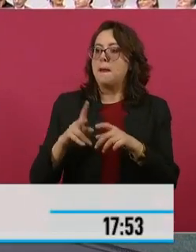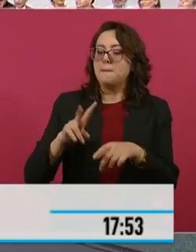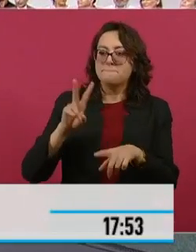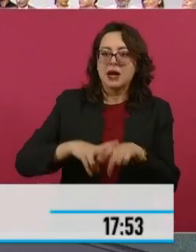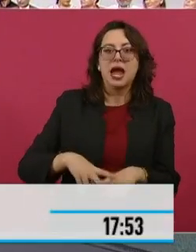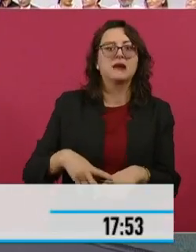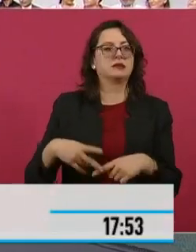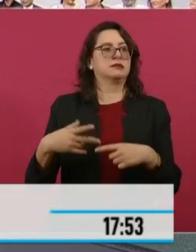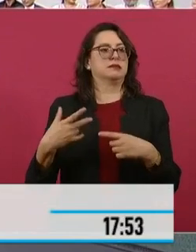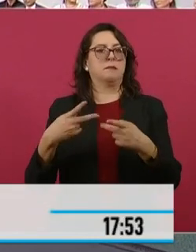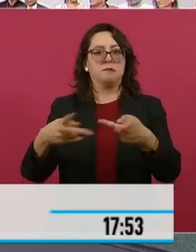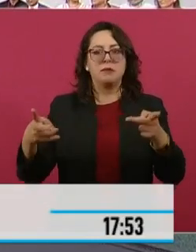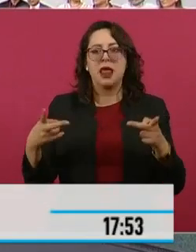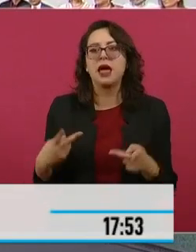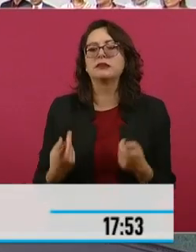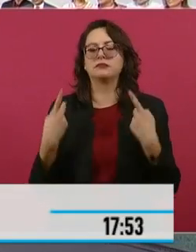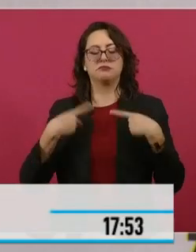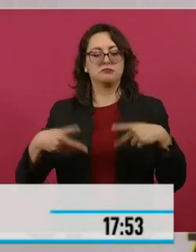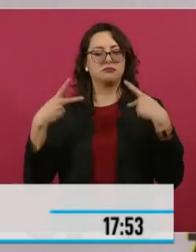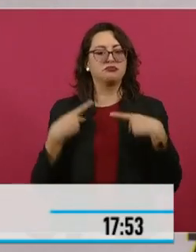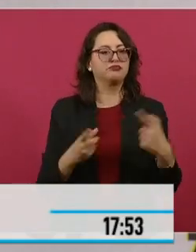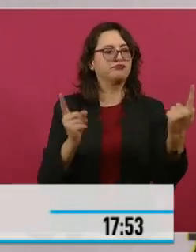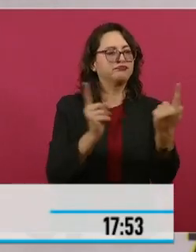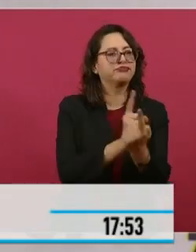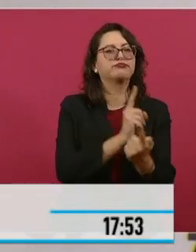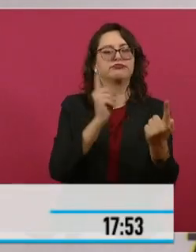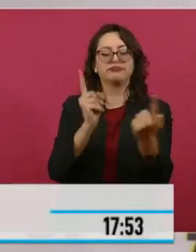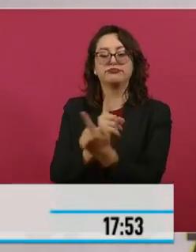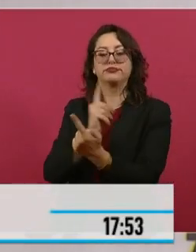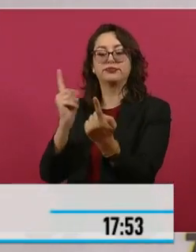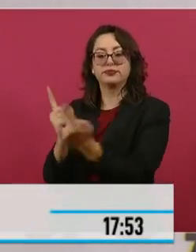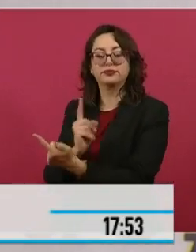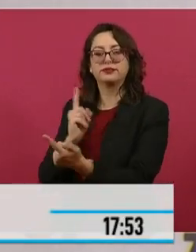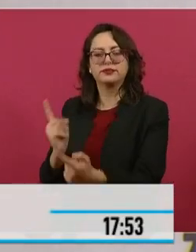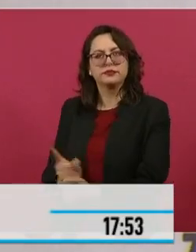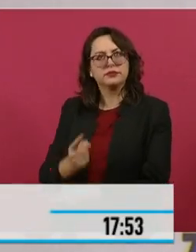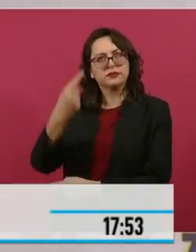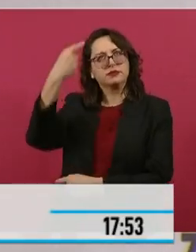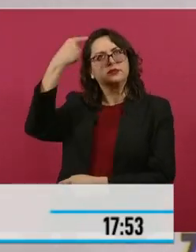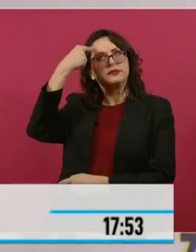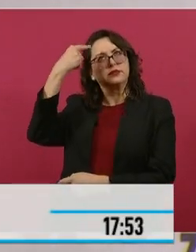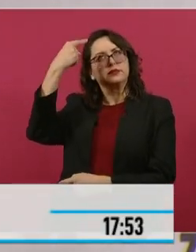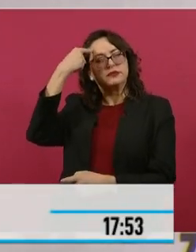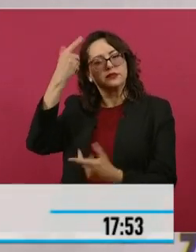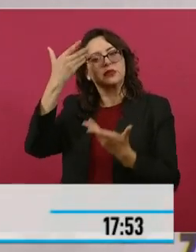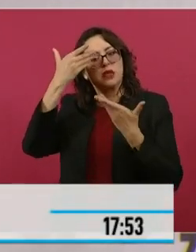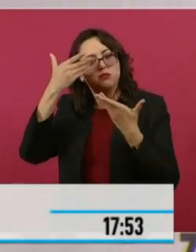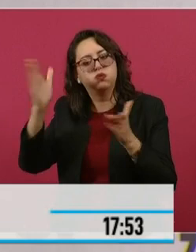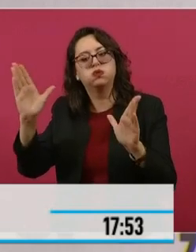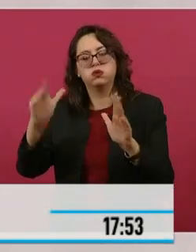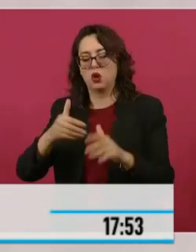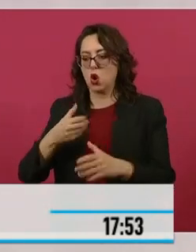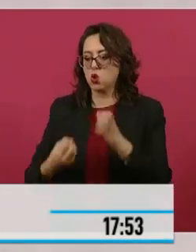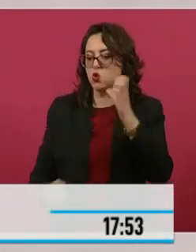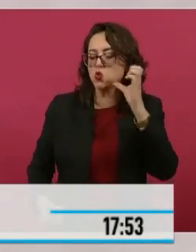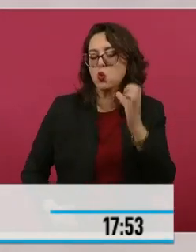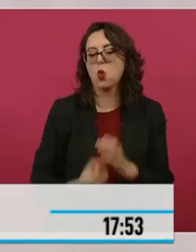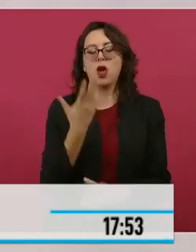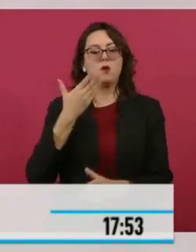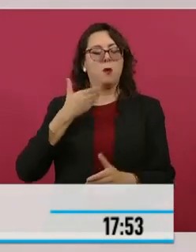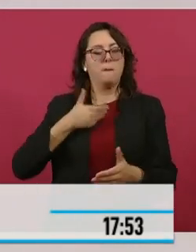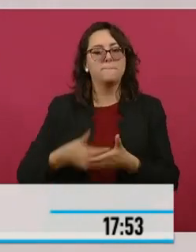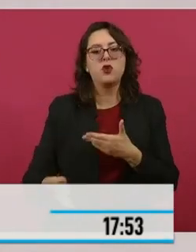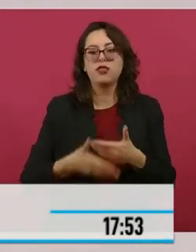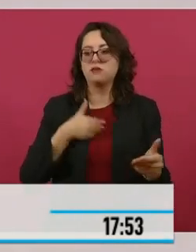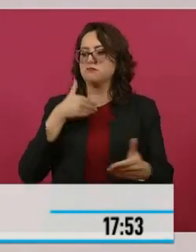despertar ciudadano que logró el triunfo hace 5 años debe seguir refrescándose y renovándose. y